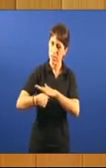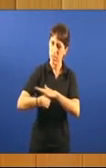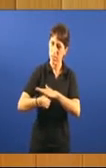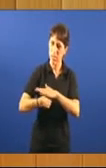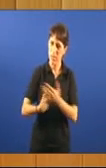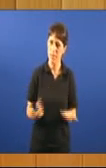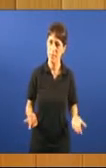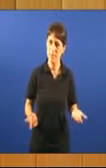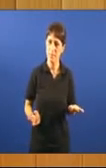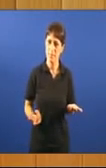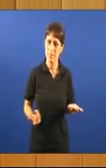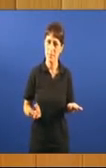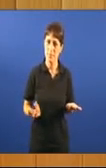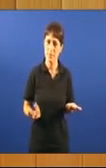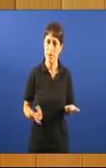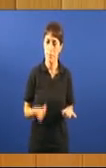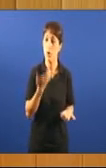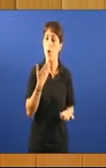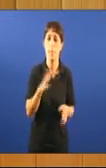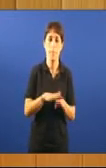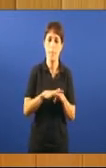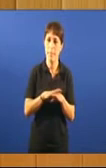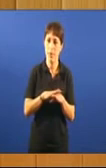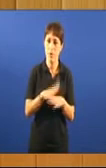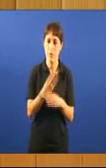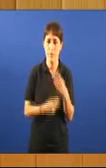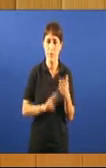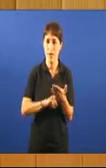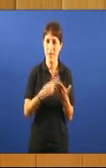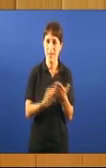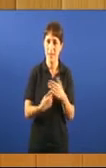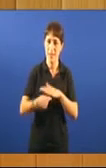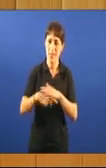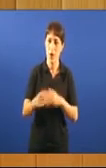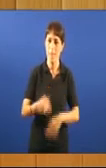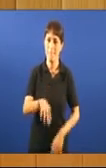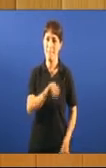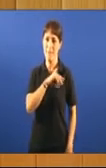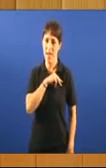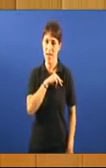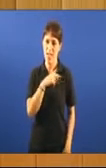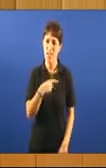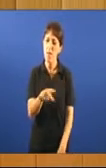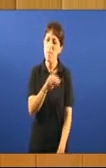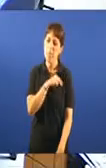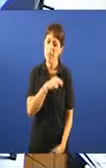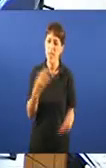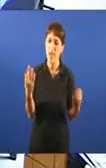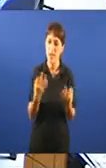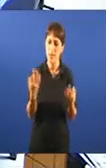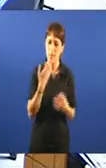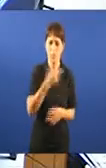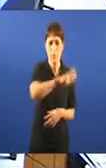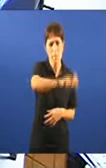Mire, esa medalla hai que poñerlla a sociedade que loitou na rúa para parar esa